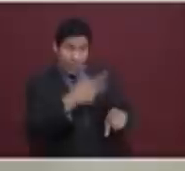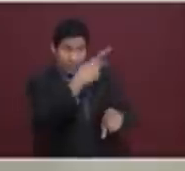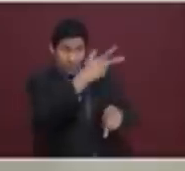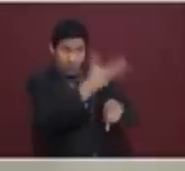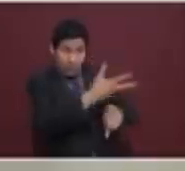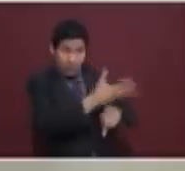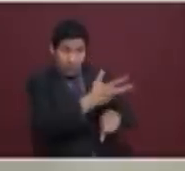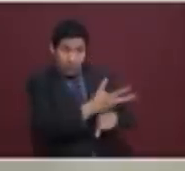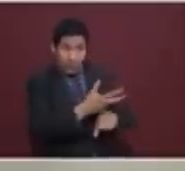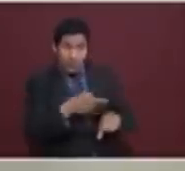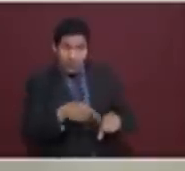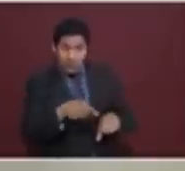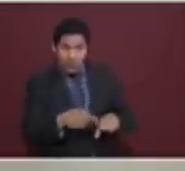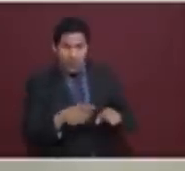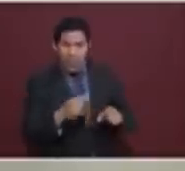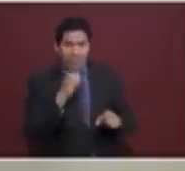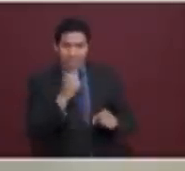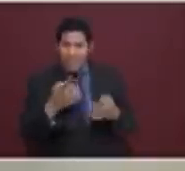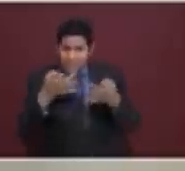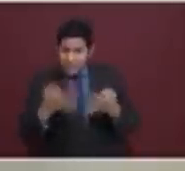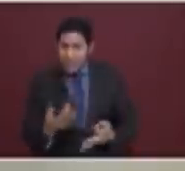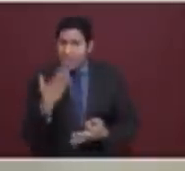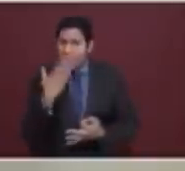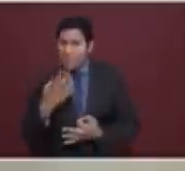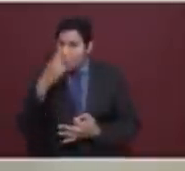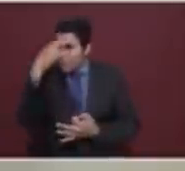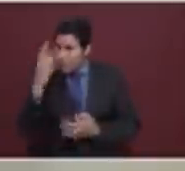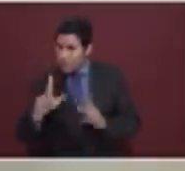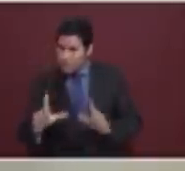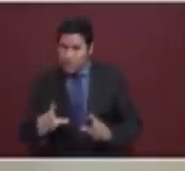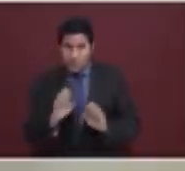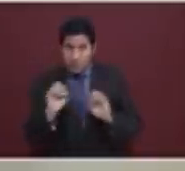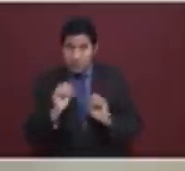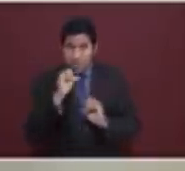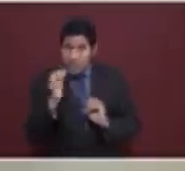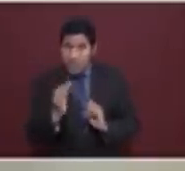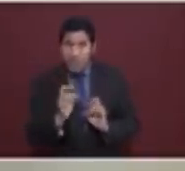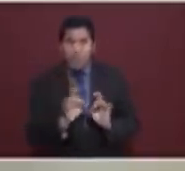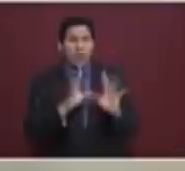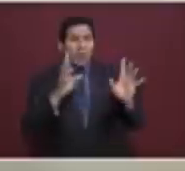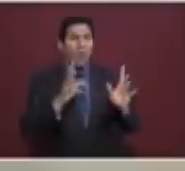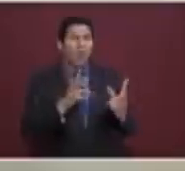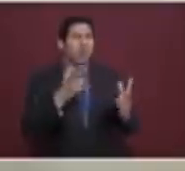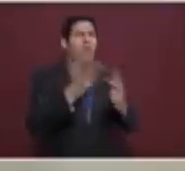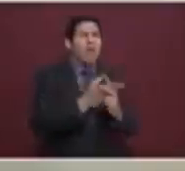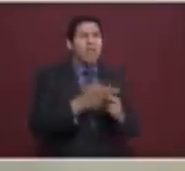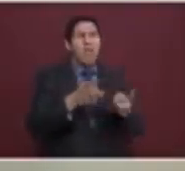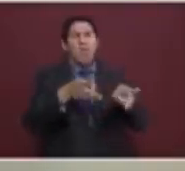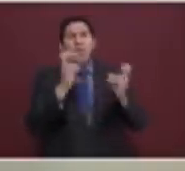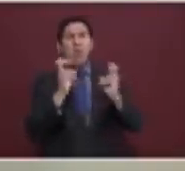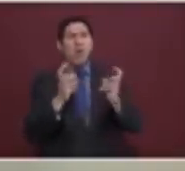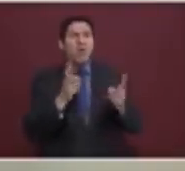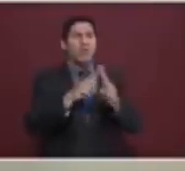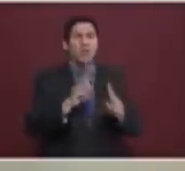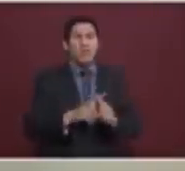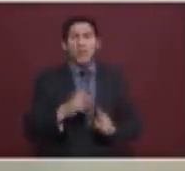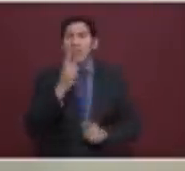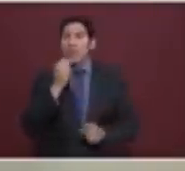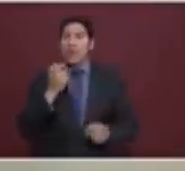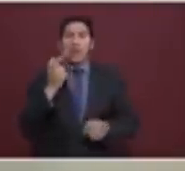vehículos irregulares entonces no se tiene un control